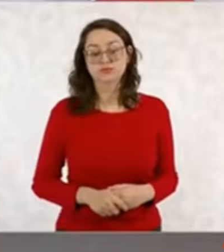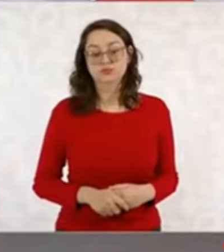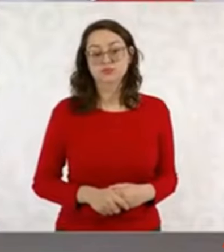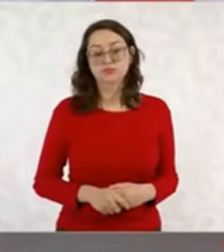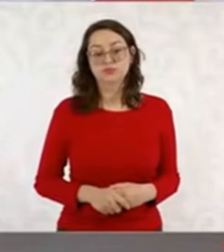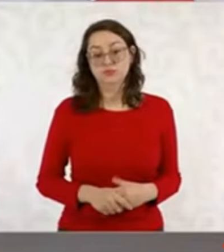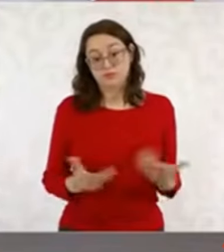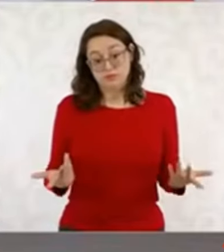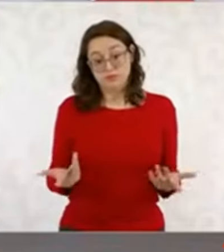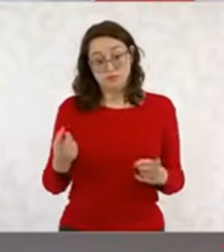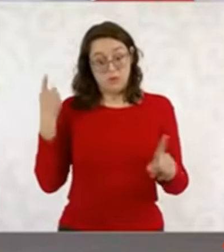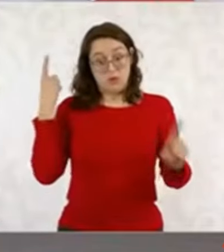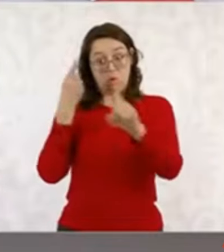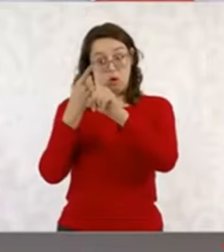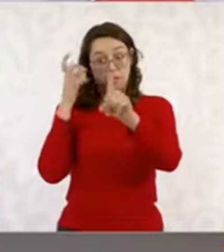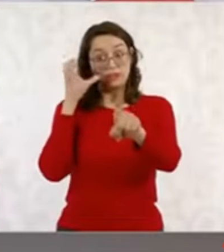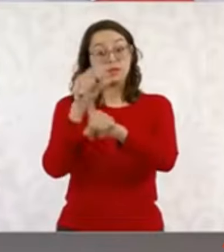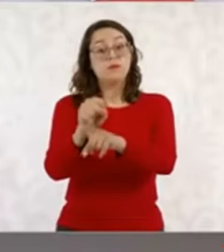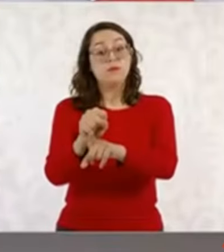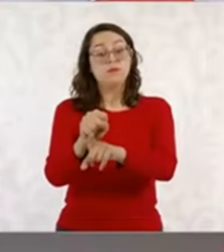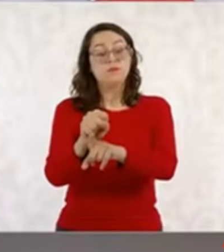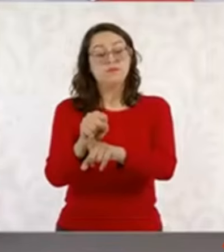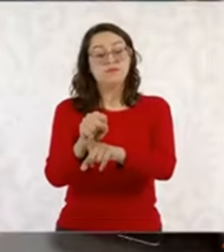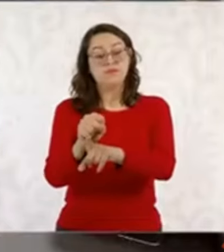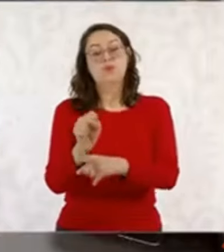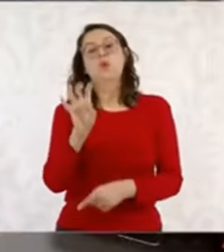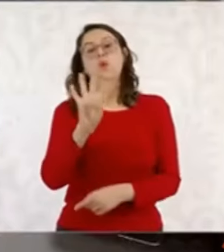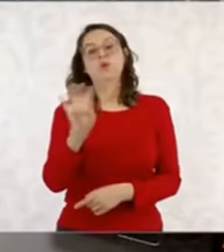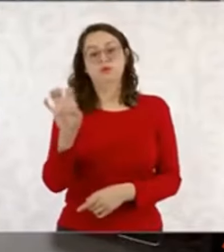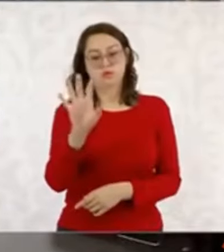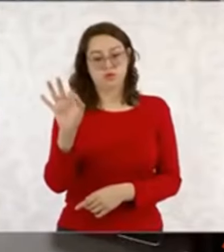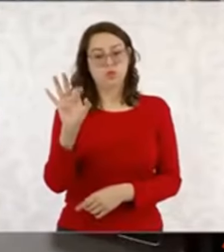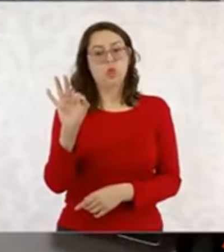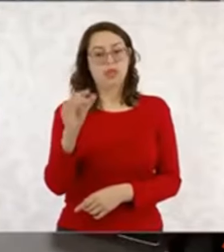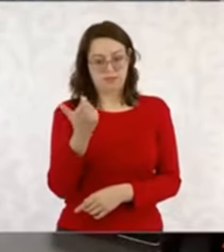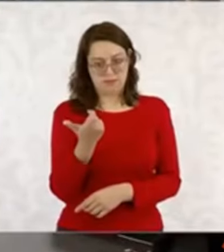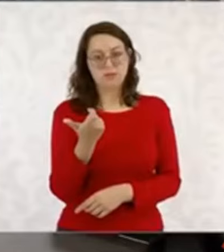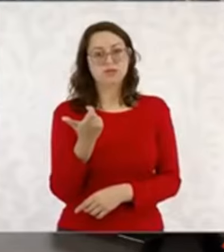el objetivo es llegar a 440.